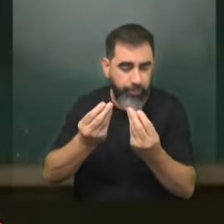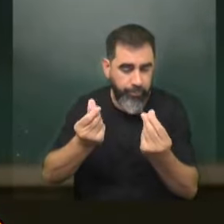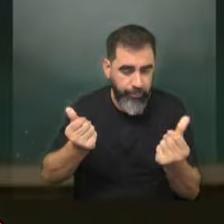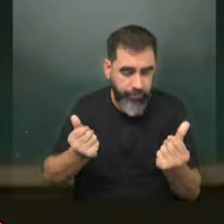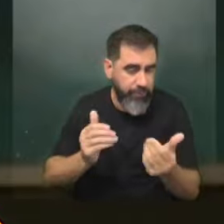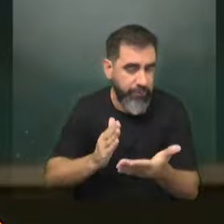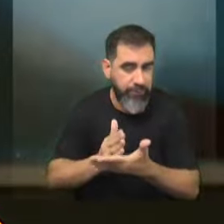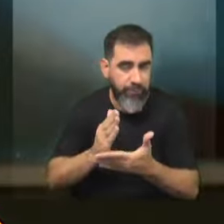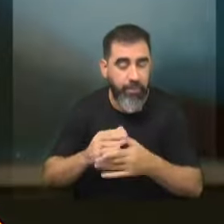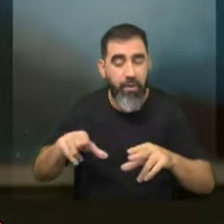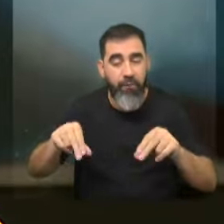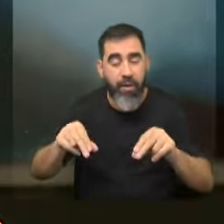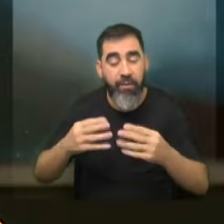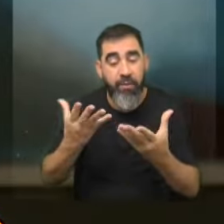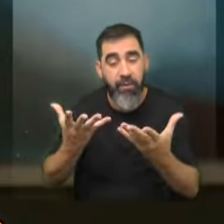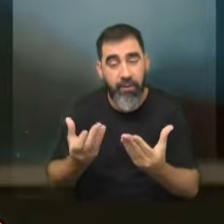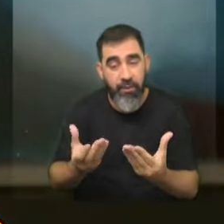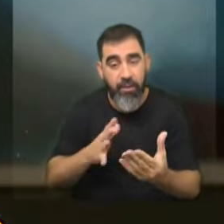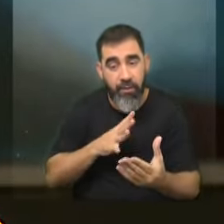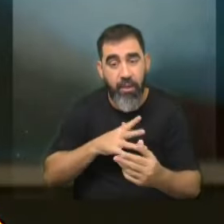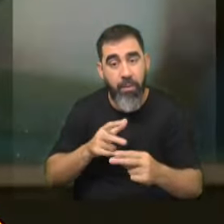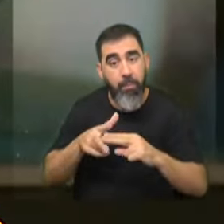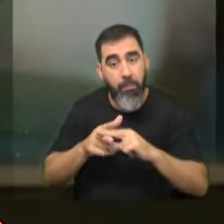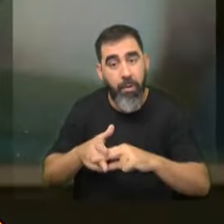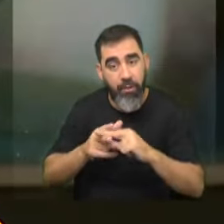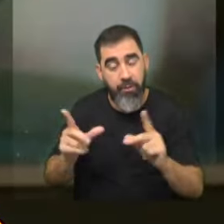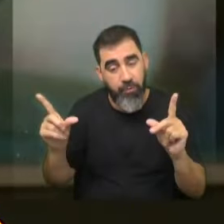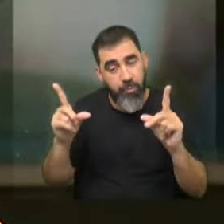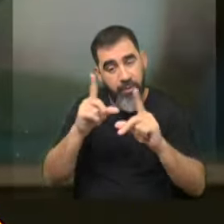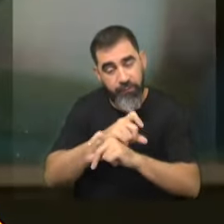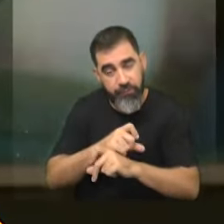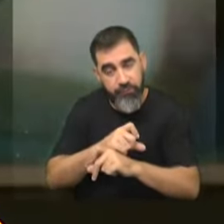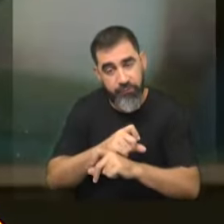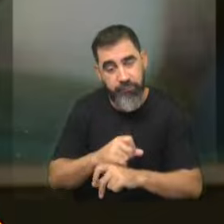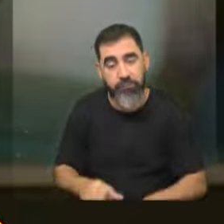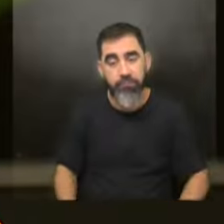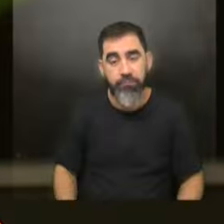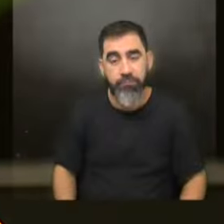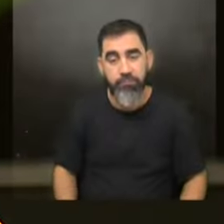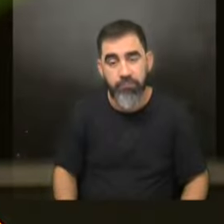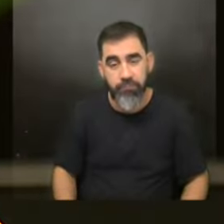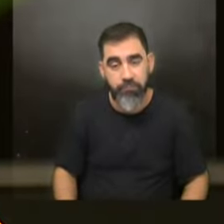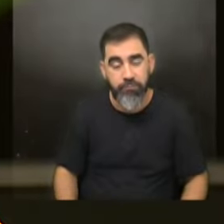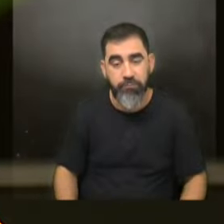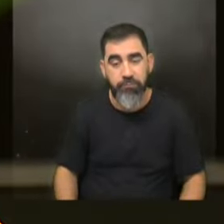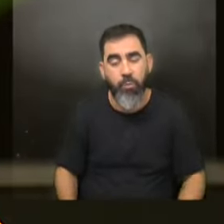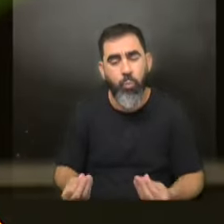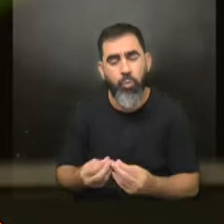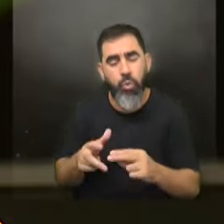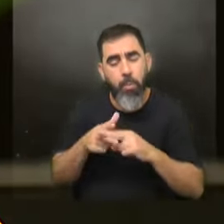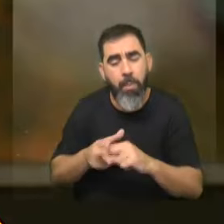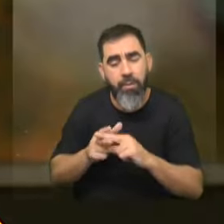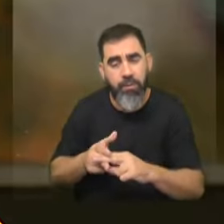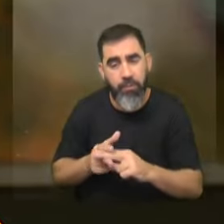se van degradando, las baterías se van degradando. Entonces, cada vez el mantenimiento es más difícil. Digo, cada vez uno dedica más a mantenimiento y menos a operación.